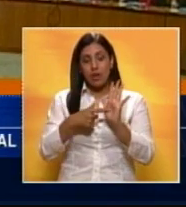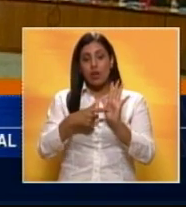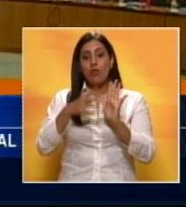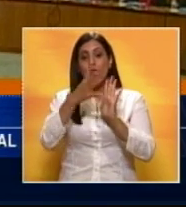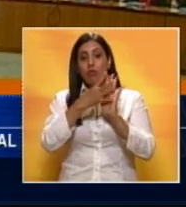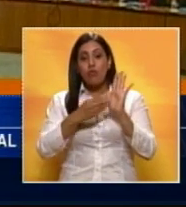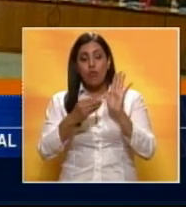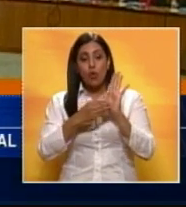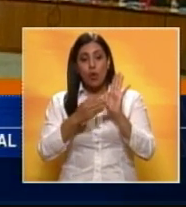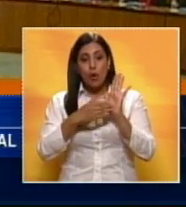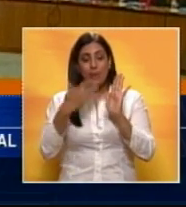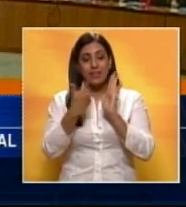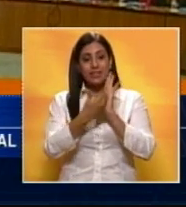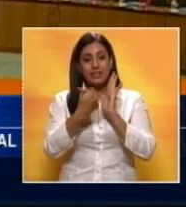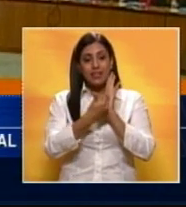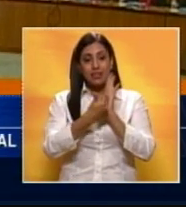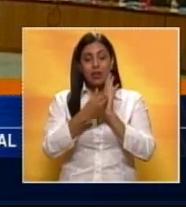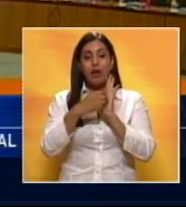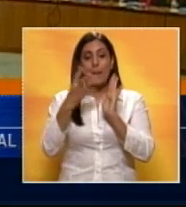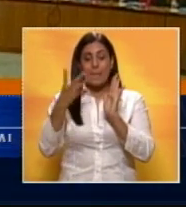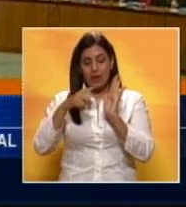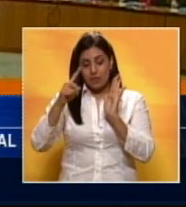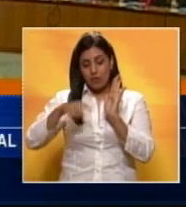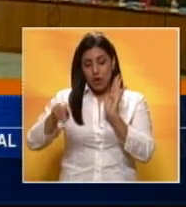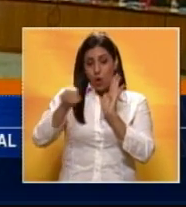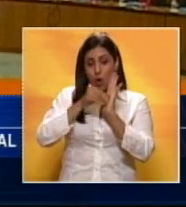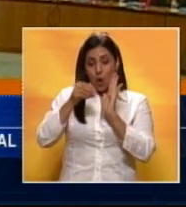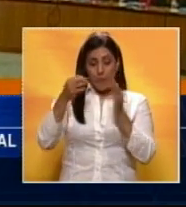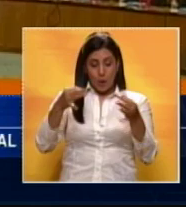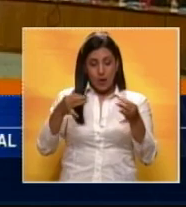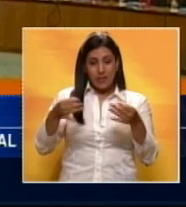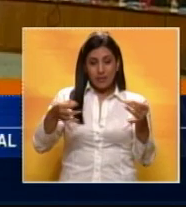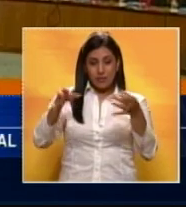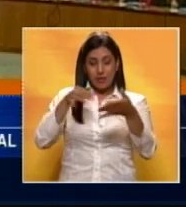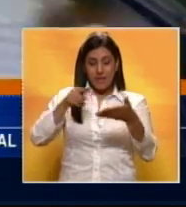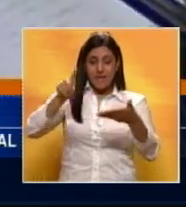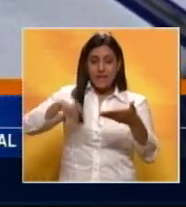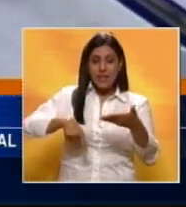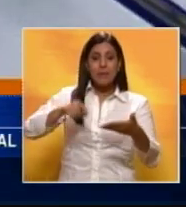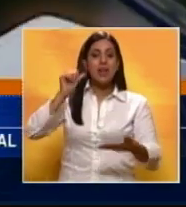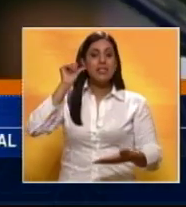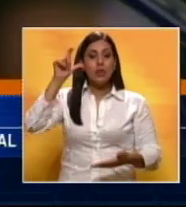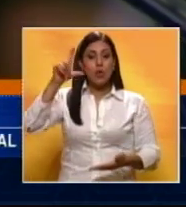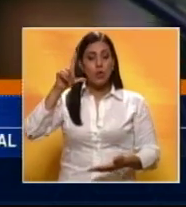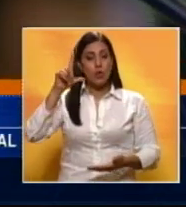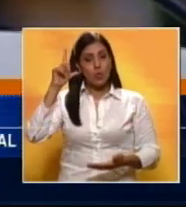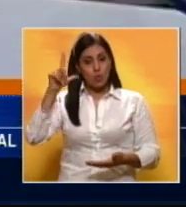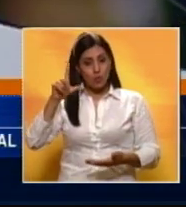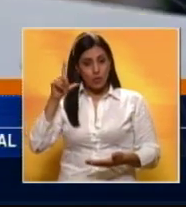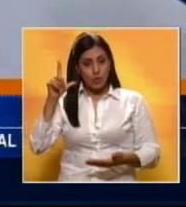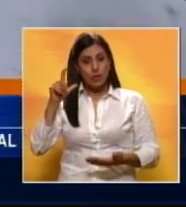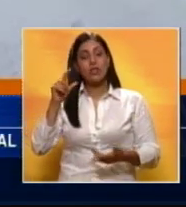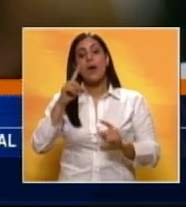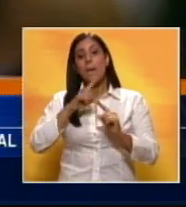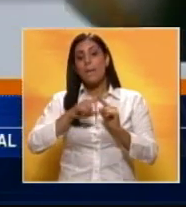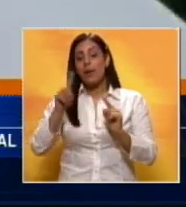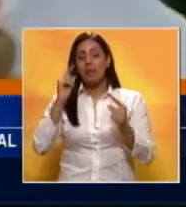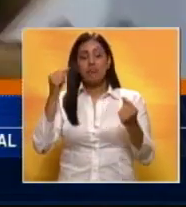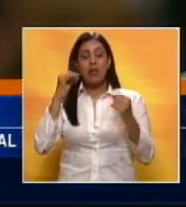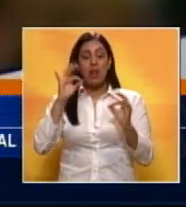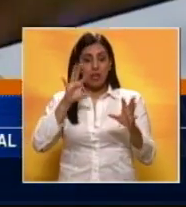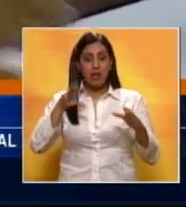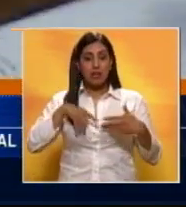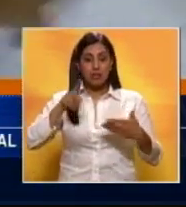la copia certificada del acta manuscrita, transcrita en el libro, firmada por la ciudadana también, sin